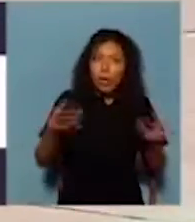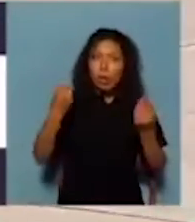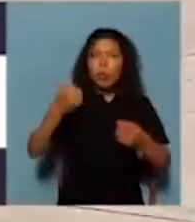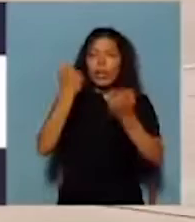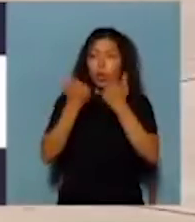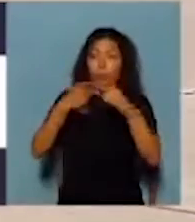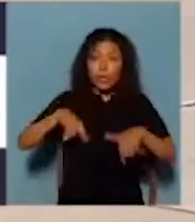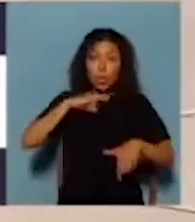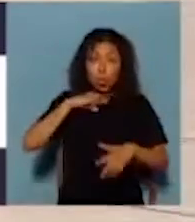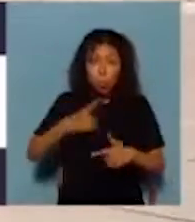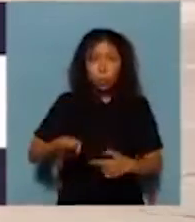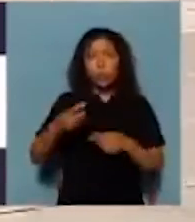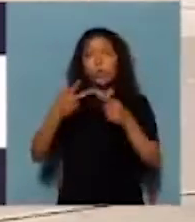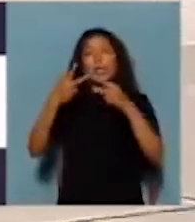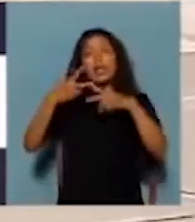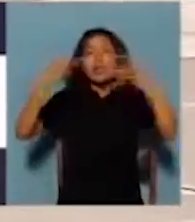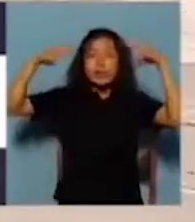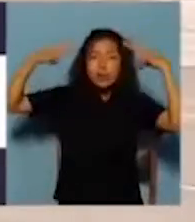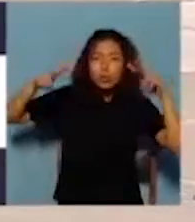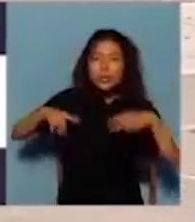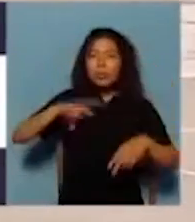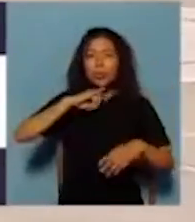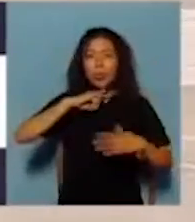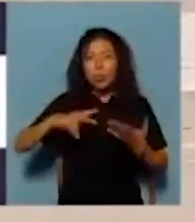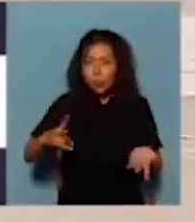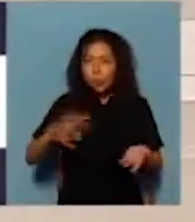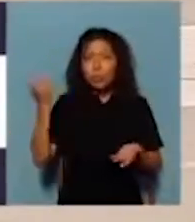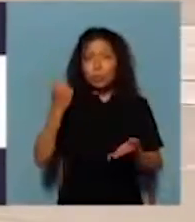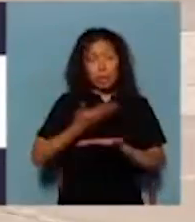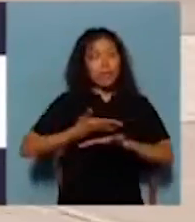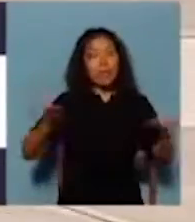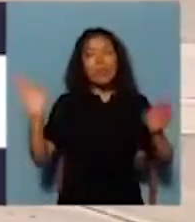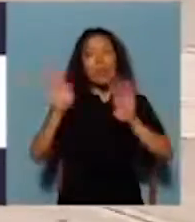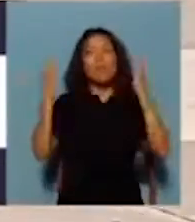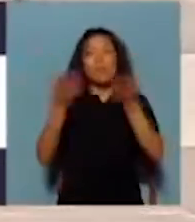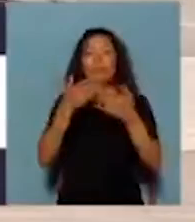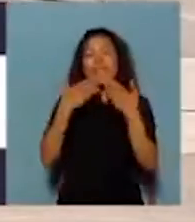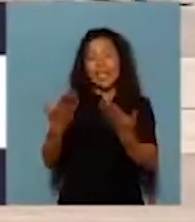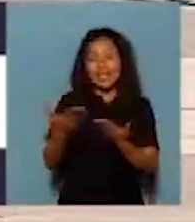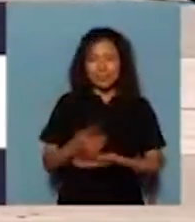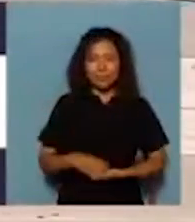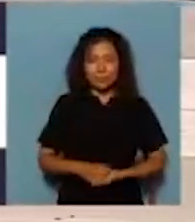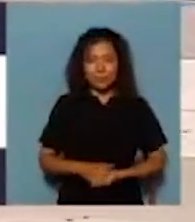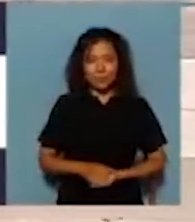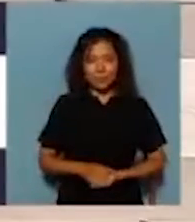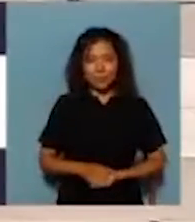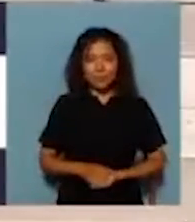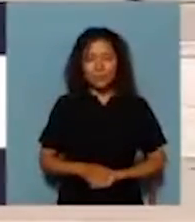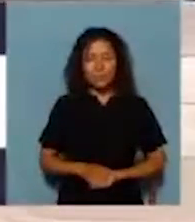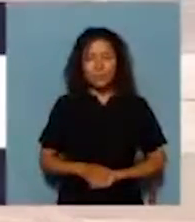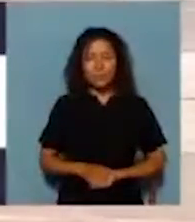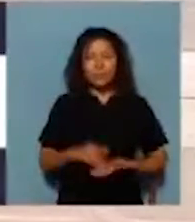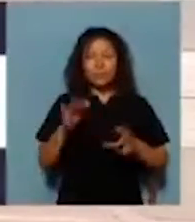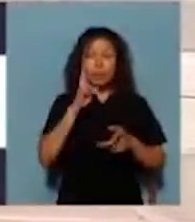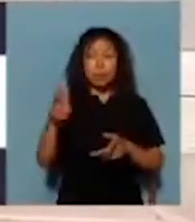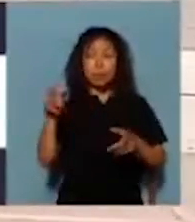turístico que tiene la provincia de Jujuy. Eso es lo que a nosotros más nos interesa. Muchísimas gracias. Gracias, muy buenos días. Bien, entonces, esto lo que estamos